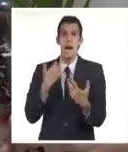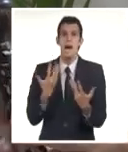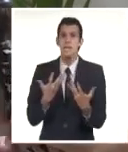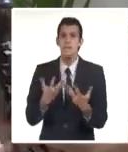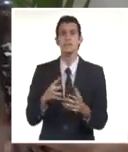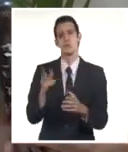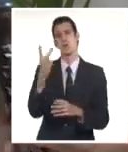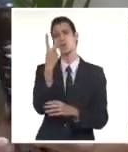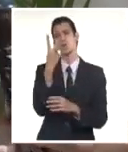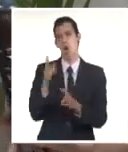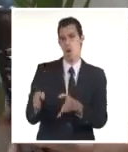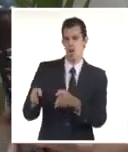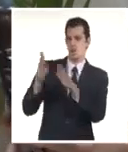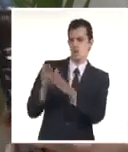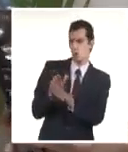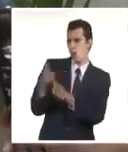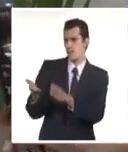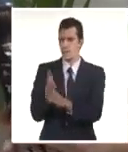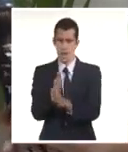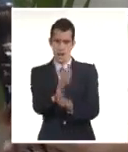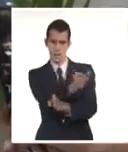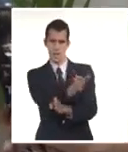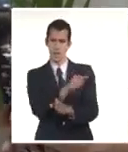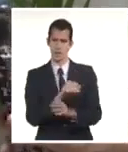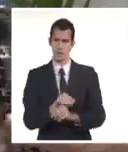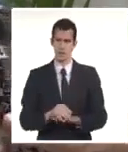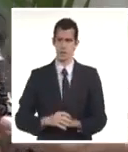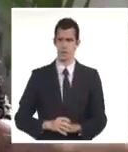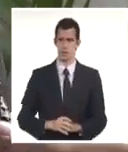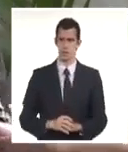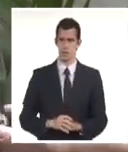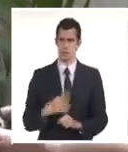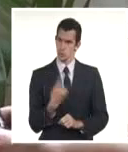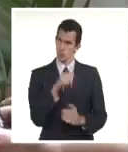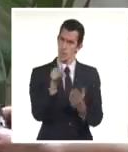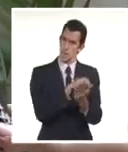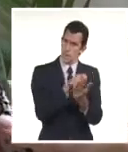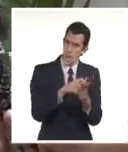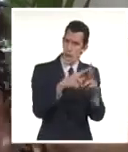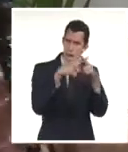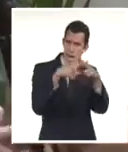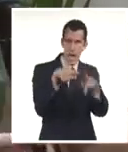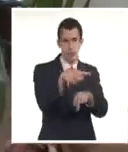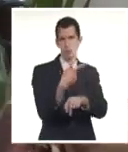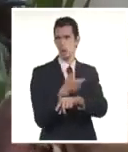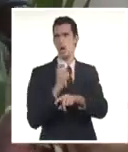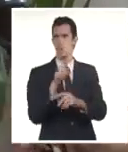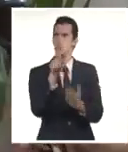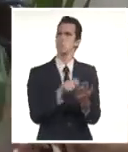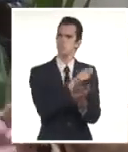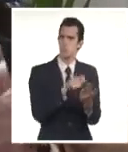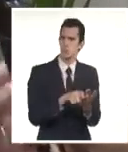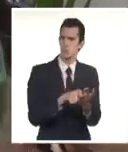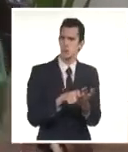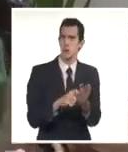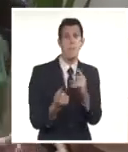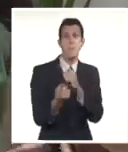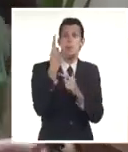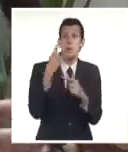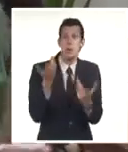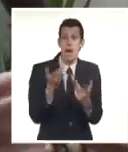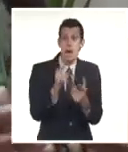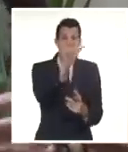un plan de recuperación de esas viviendas en el menor tiempo posible. Primero, llevar hacia lugares seguros,